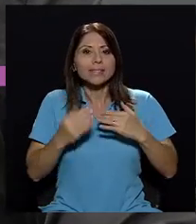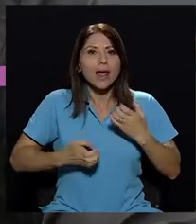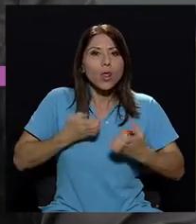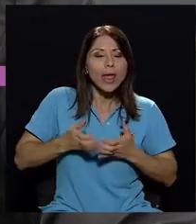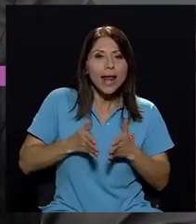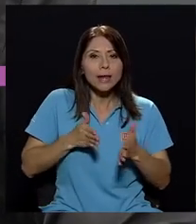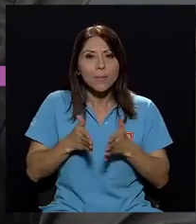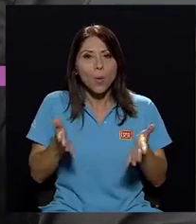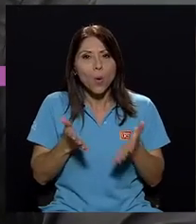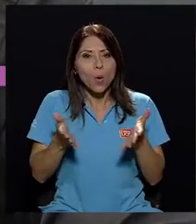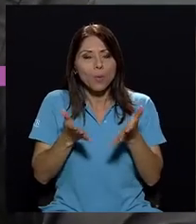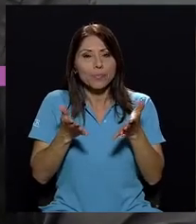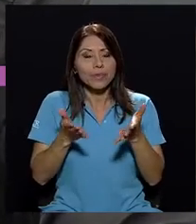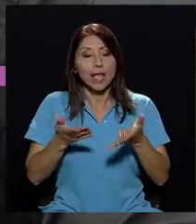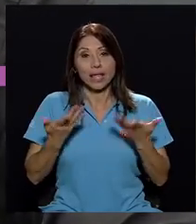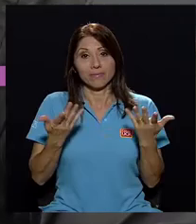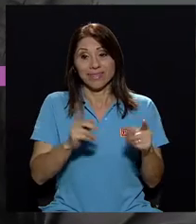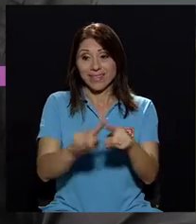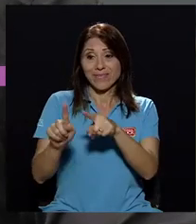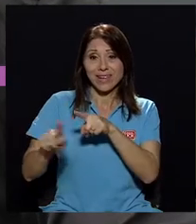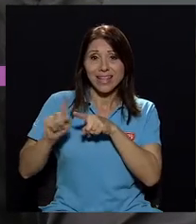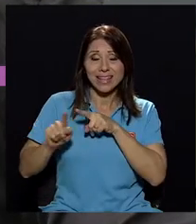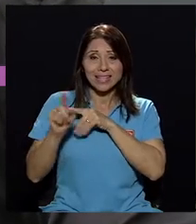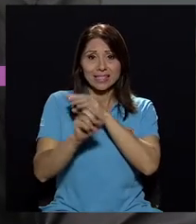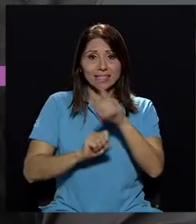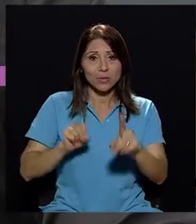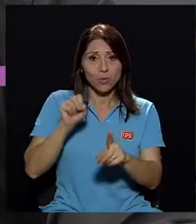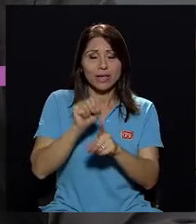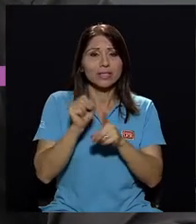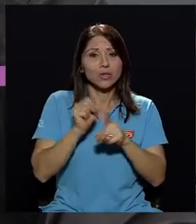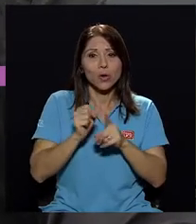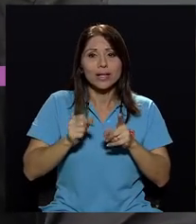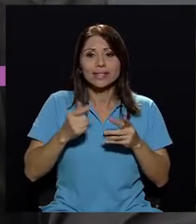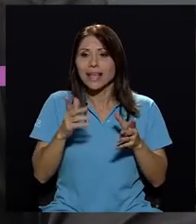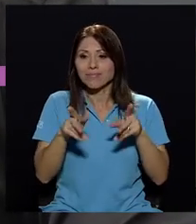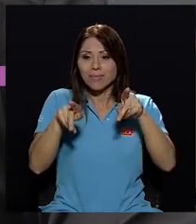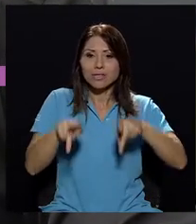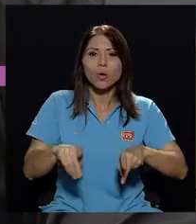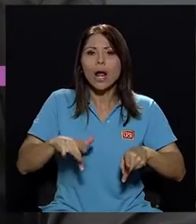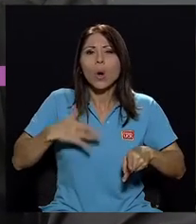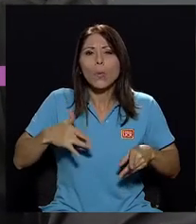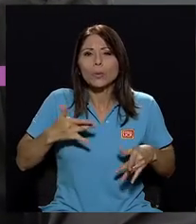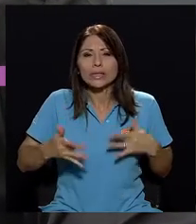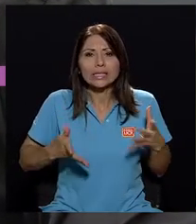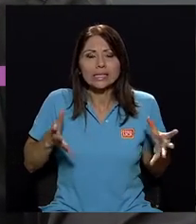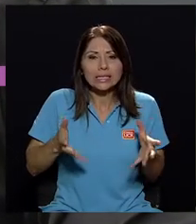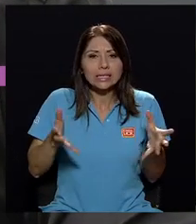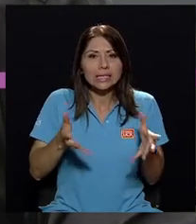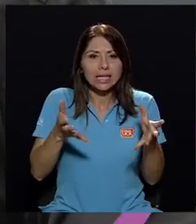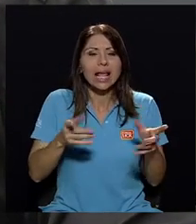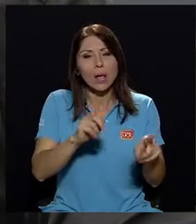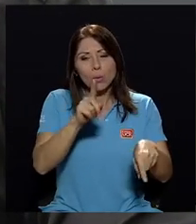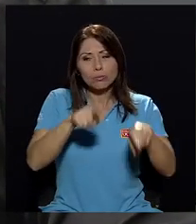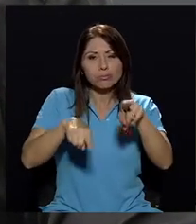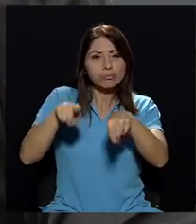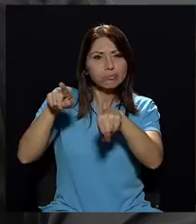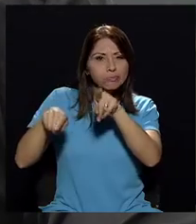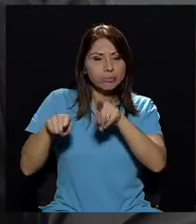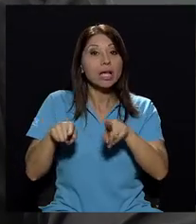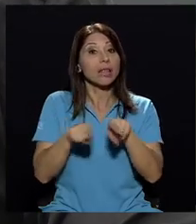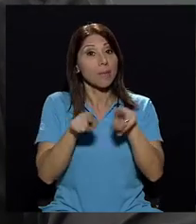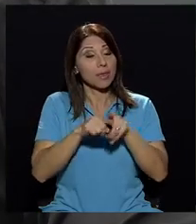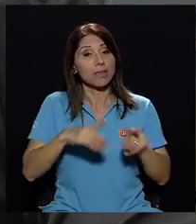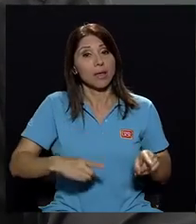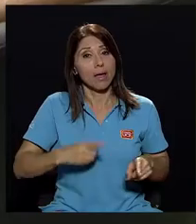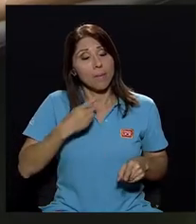Hay una variedad dentro de los trastornos del estado de ánimo y de la depresión como tal. ¿Hay un tipo de depresión,